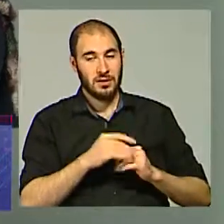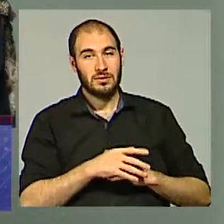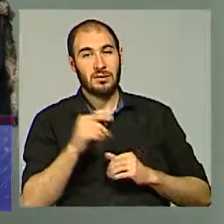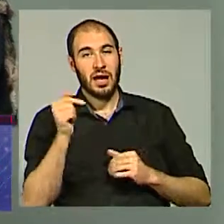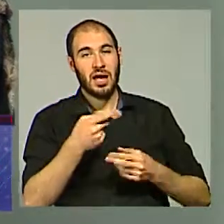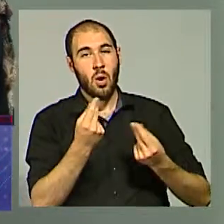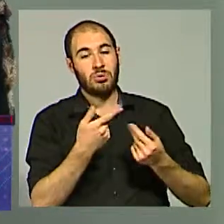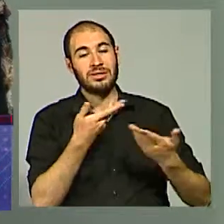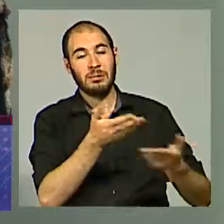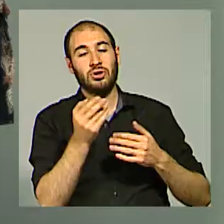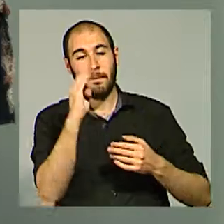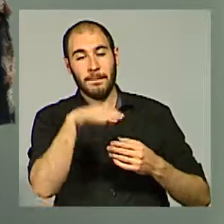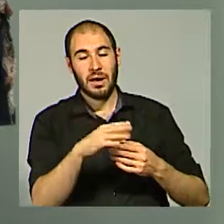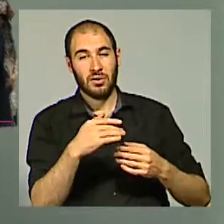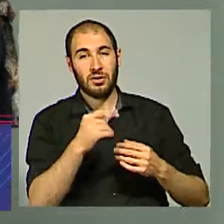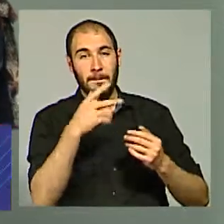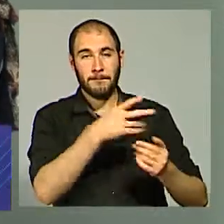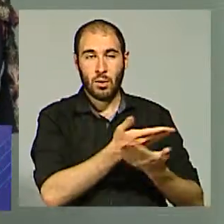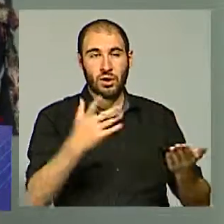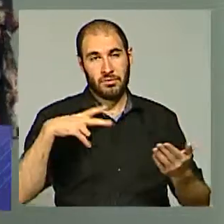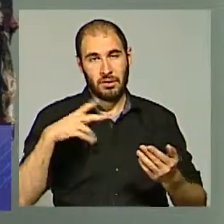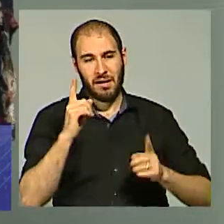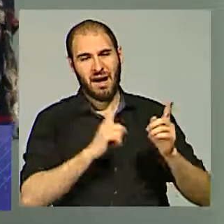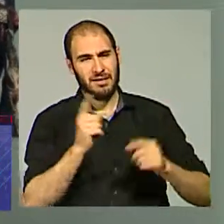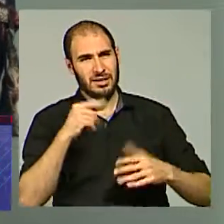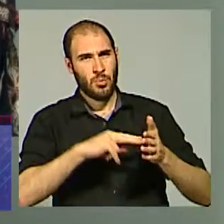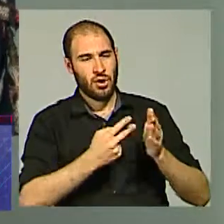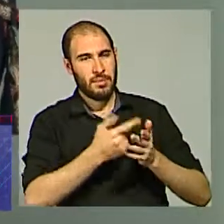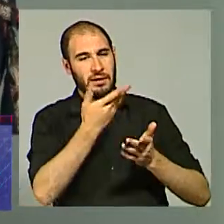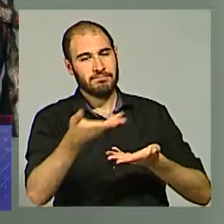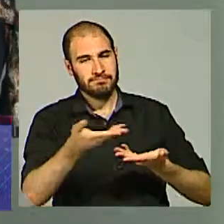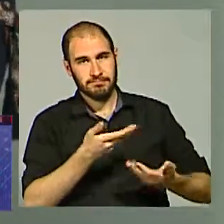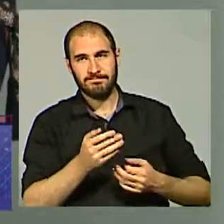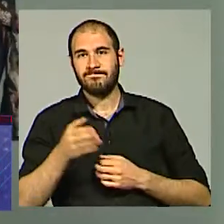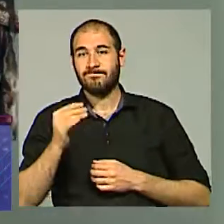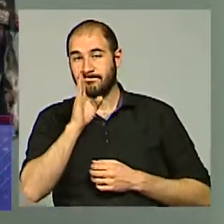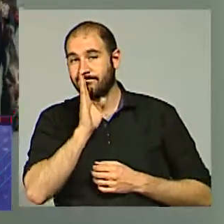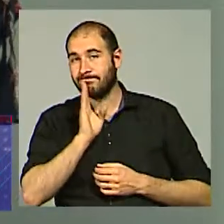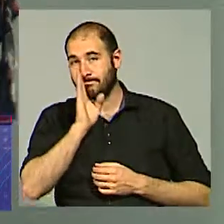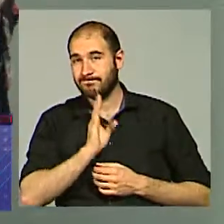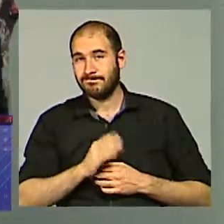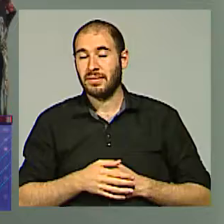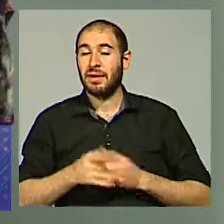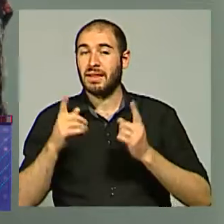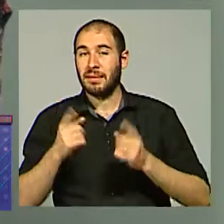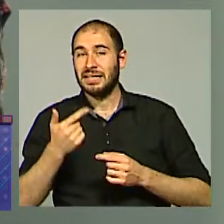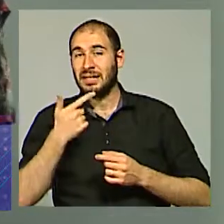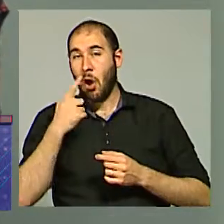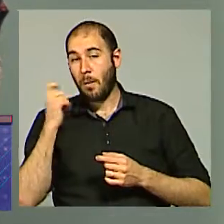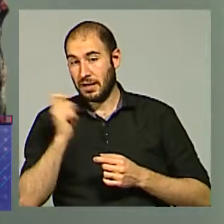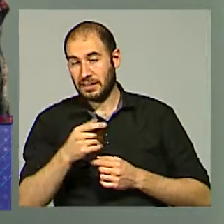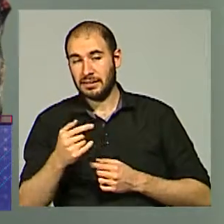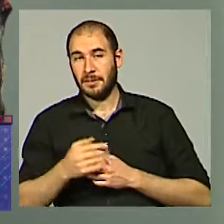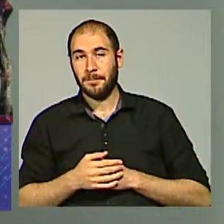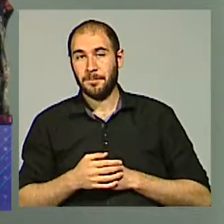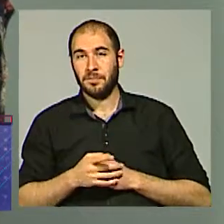hacer uso de los servicios de los bancos tanto públicos como privados porque por ahí se puede llegar a afectar a la atención al público paciencia sobre el suelo y además sergio jiménez en algún momento